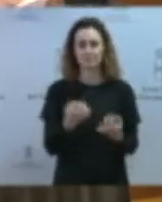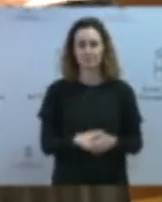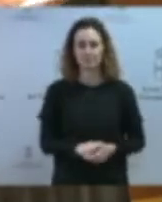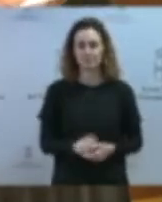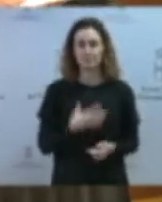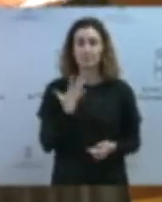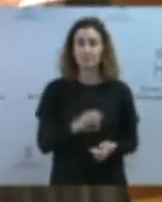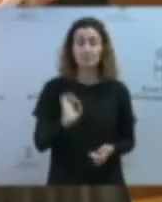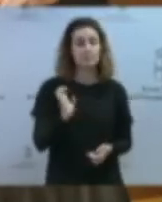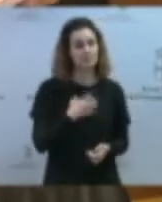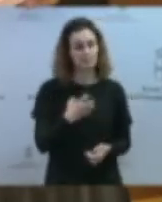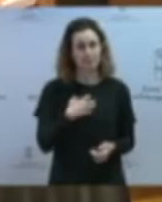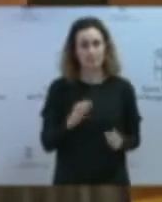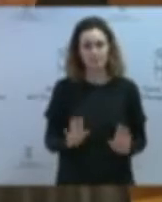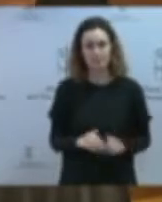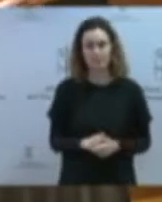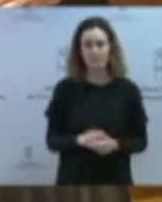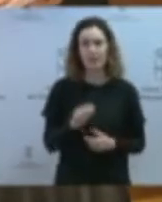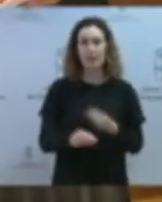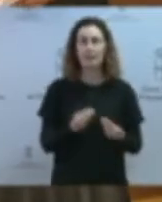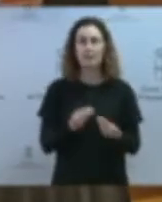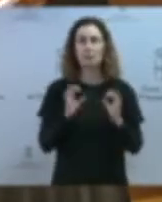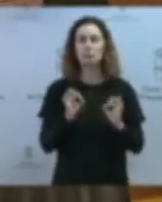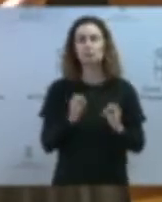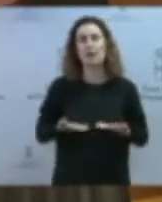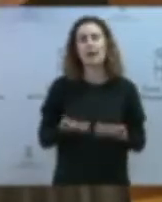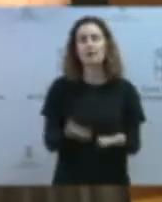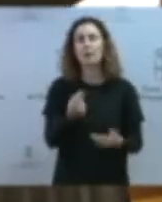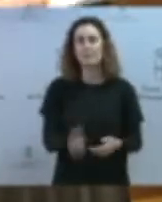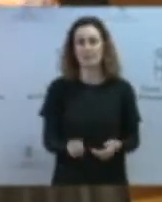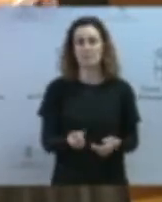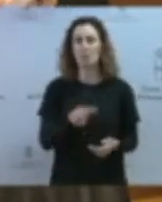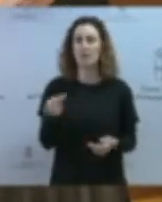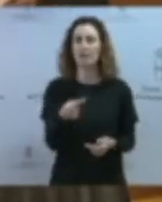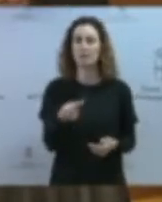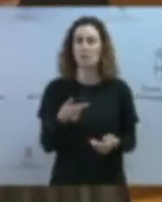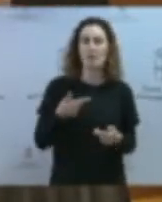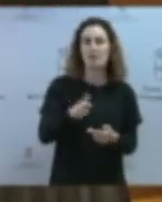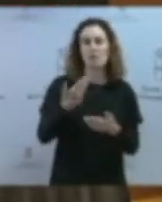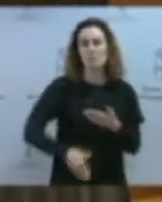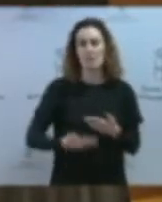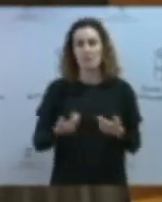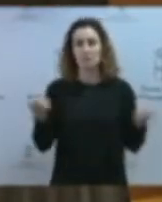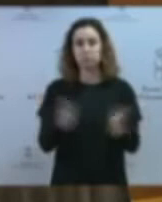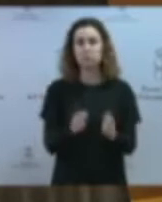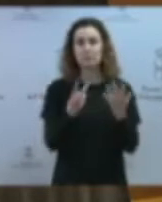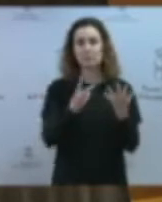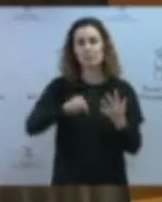ejercer un efecto amortiguador de estos efectos negativos, sobre todo a largo plazo. Reducir la ratio en un 7,7% podría mitigar